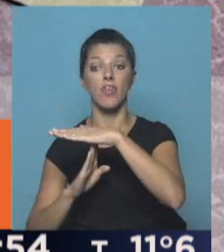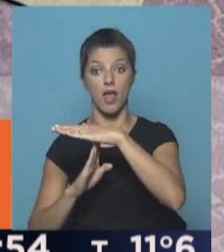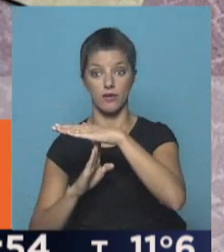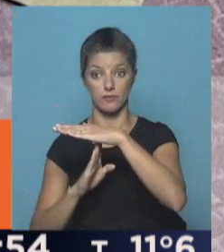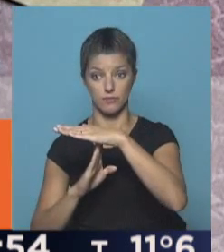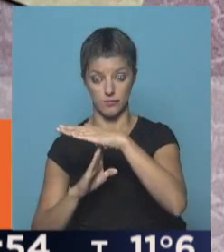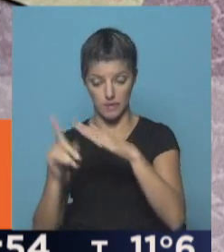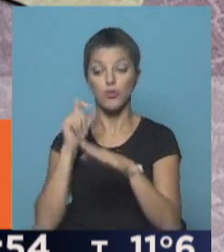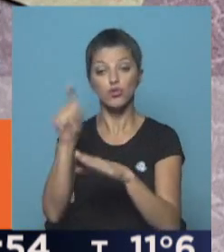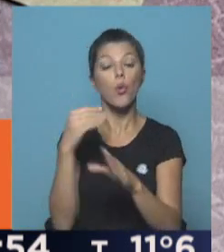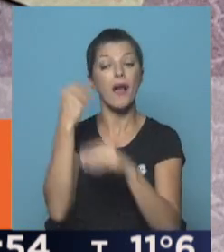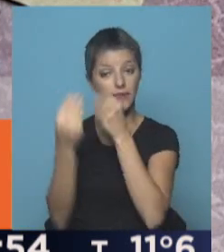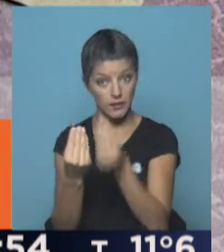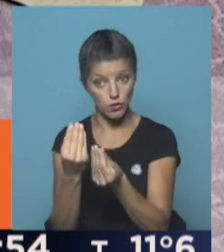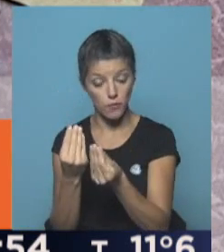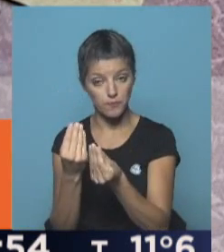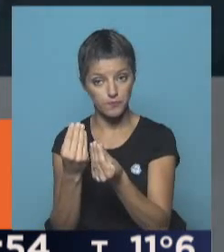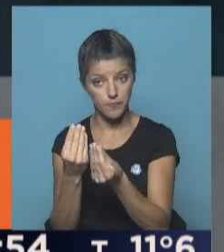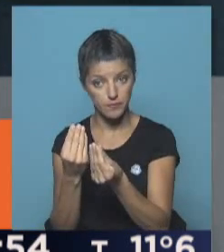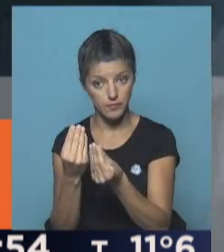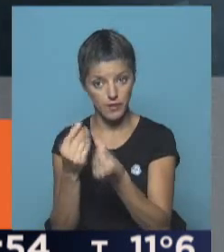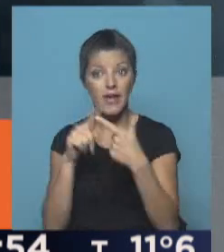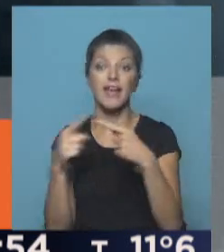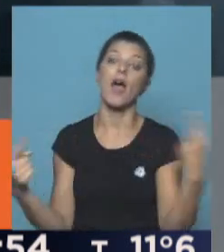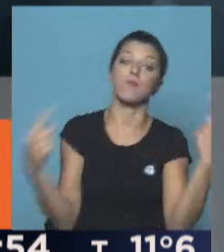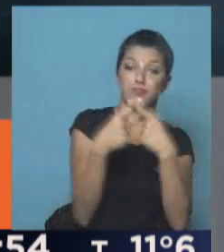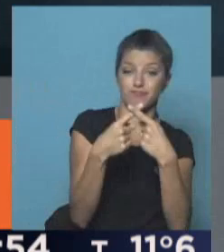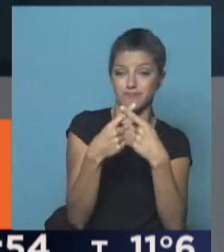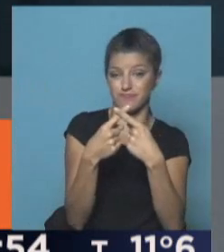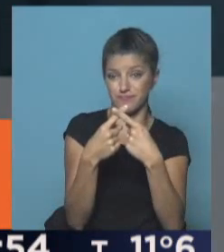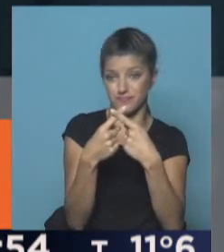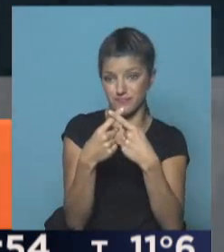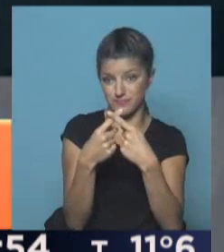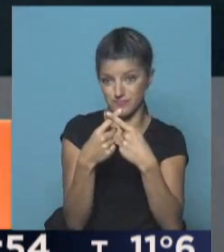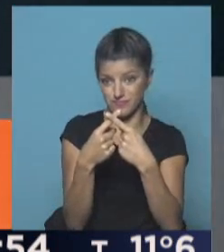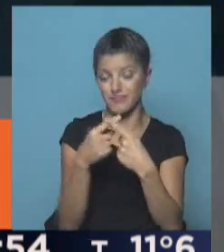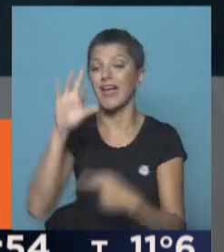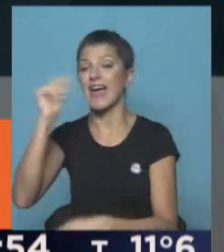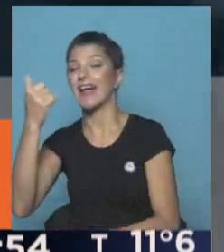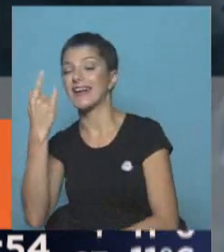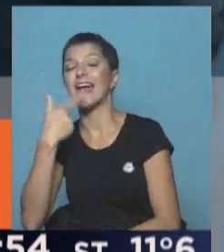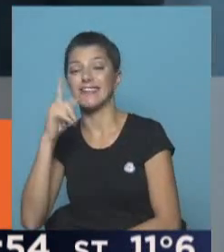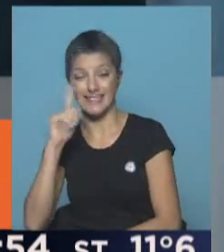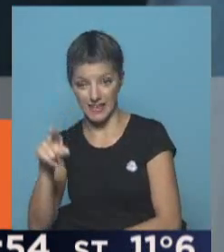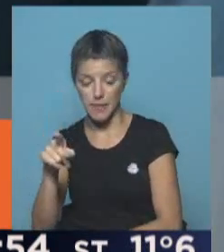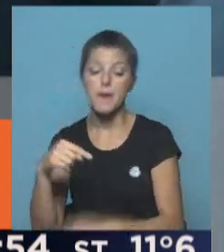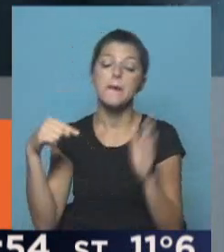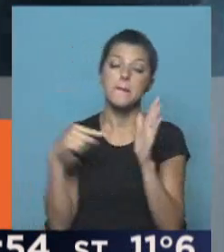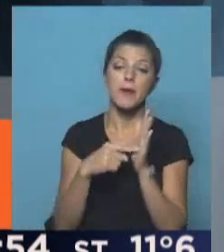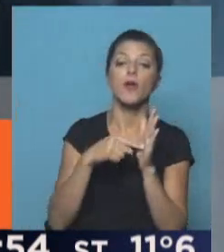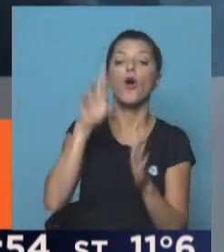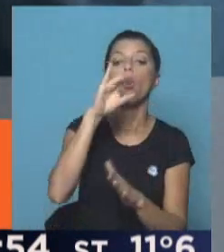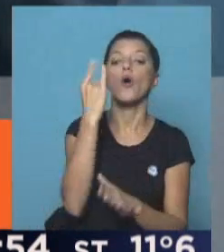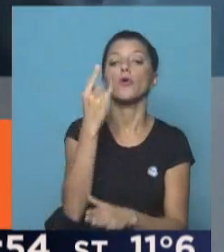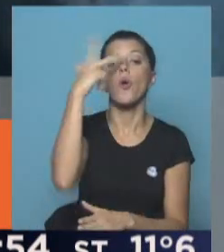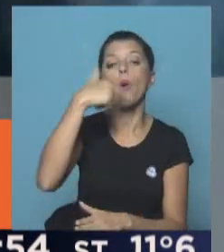del líder de ali khamenei era en realidad el opositor es decir rise y sin embargo bueno el hassan roanne